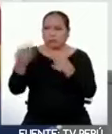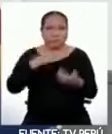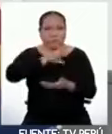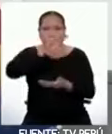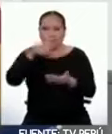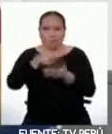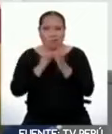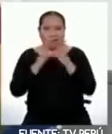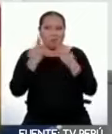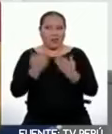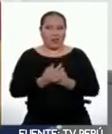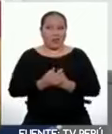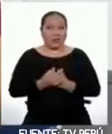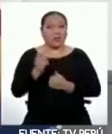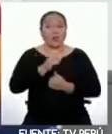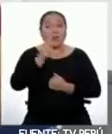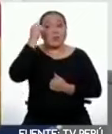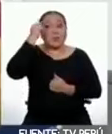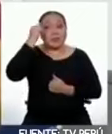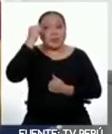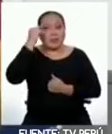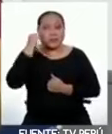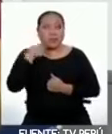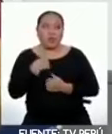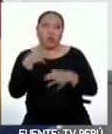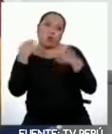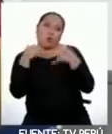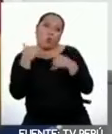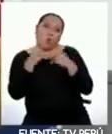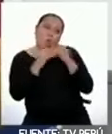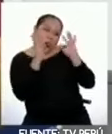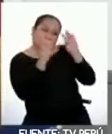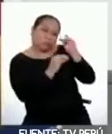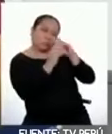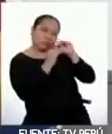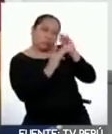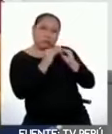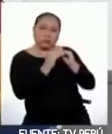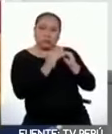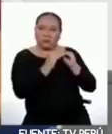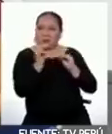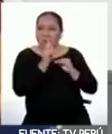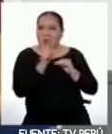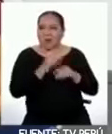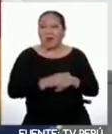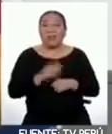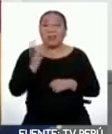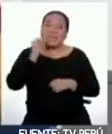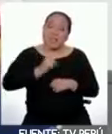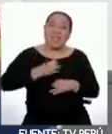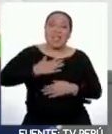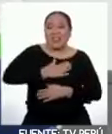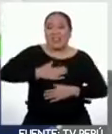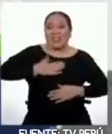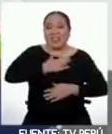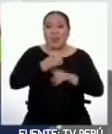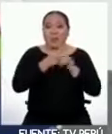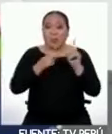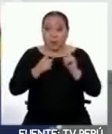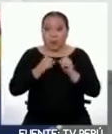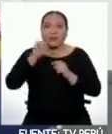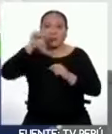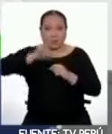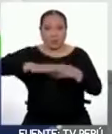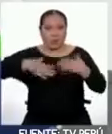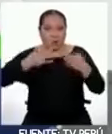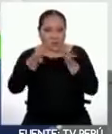su familia. No crean que me he puesto a jugar con mi sombra de la nada. Igual es divertido, pero todo tiene una